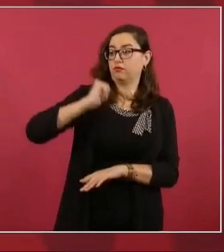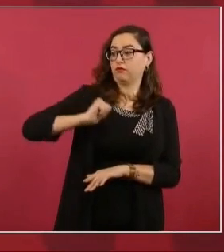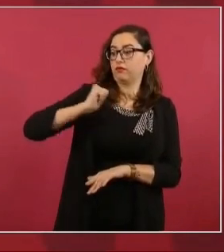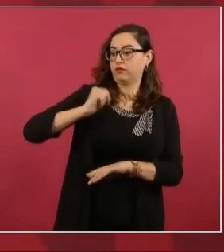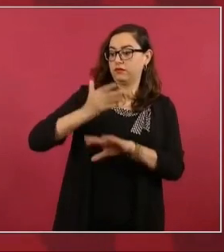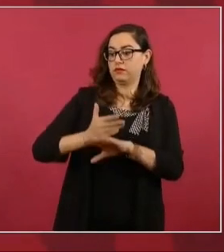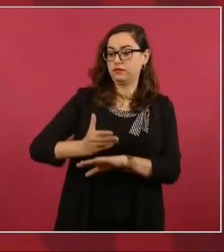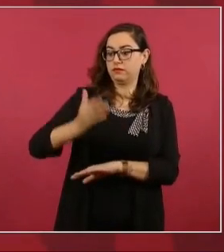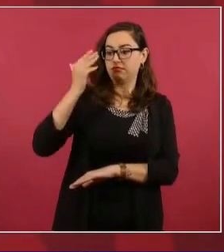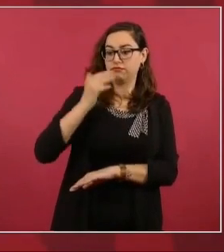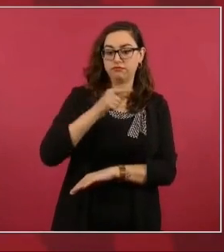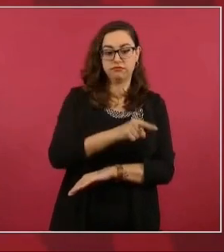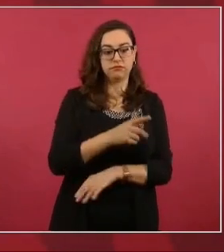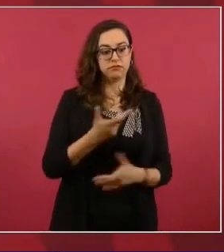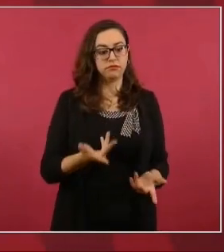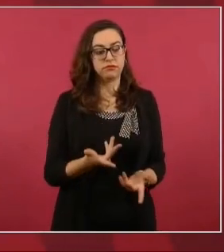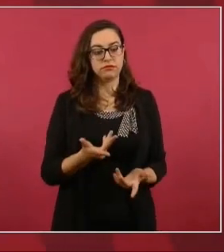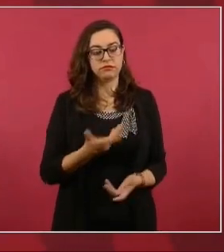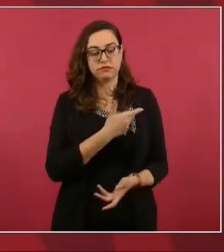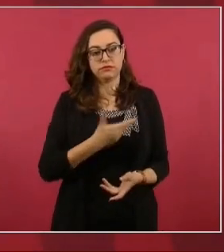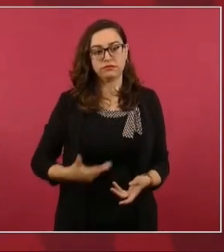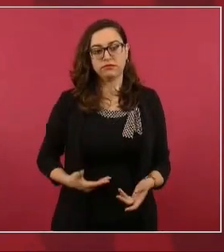y funda un partido